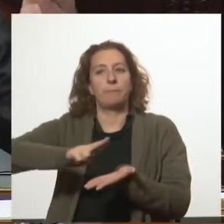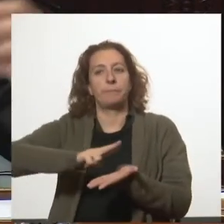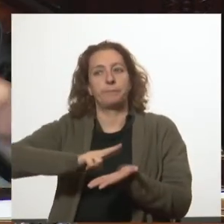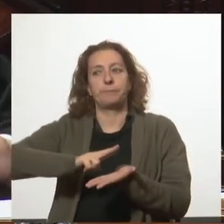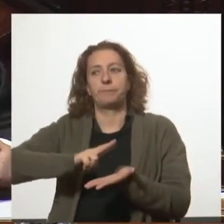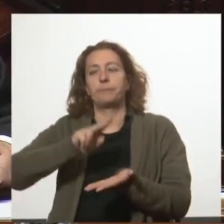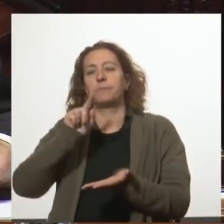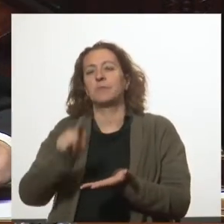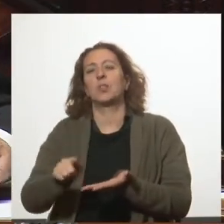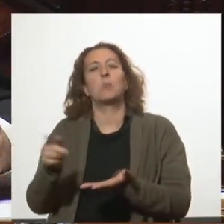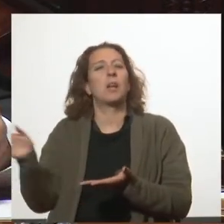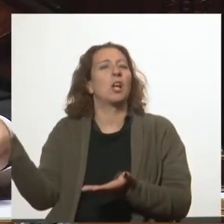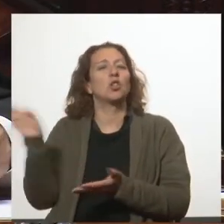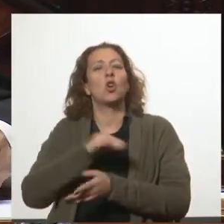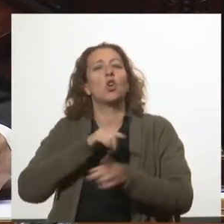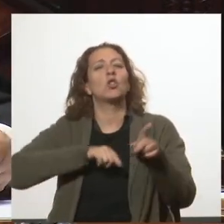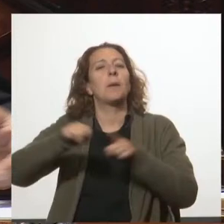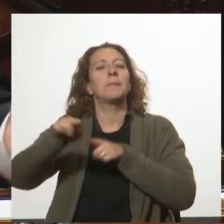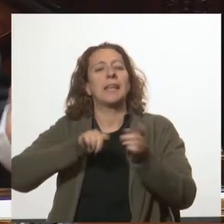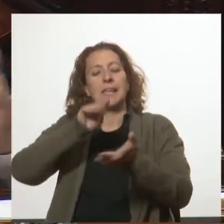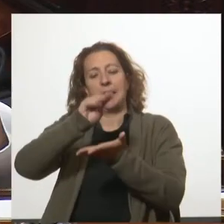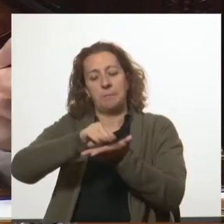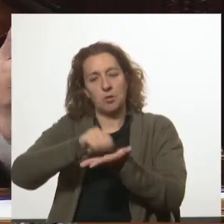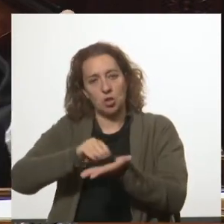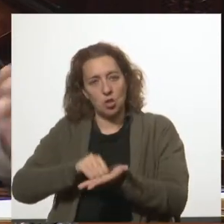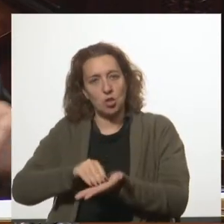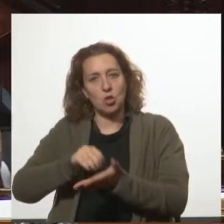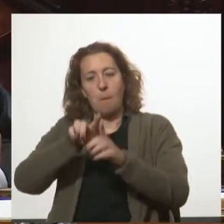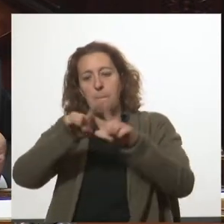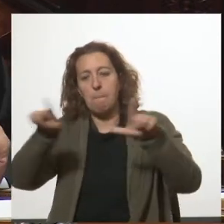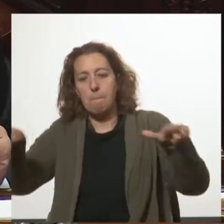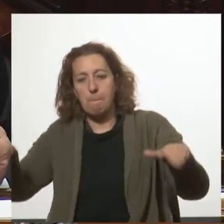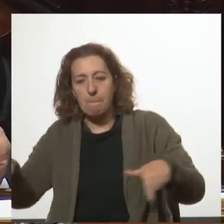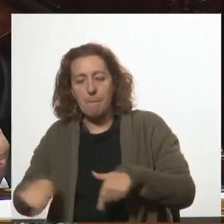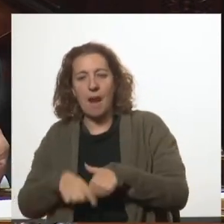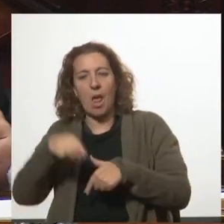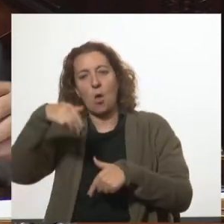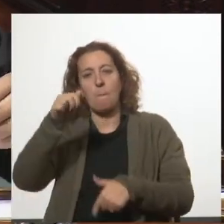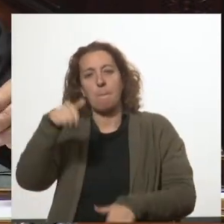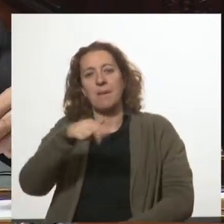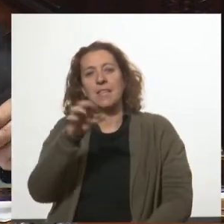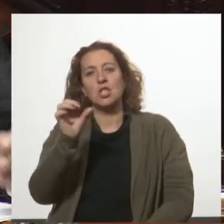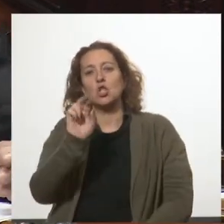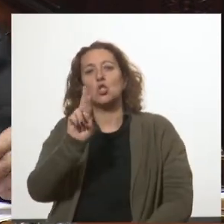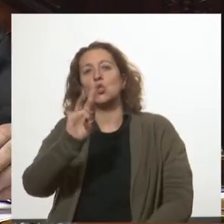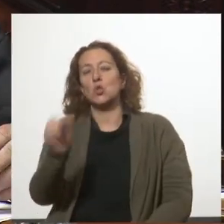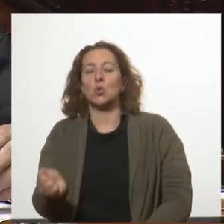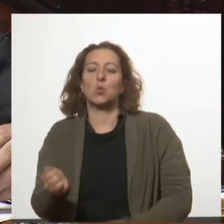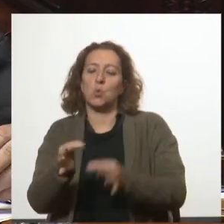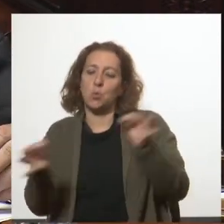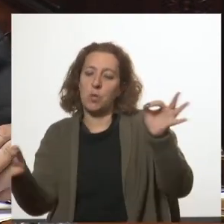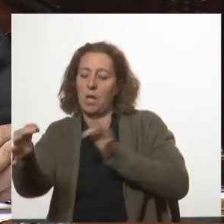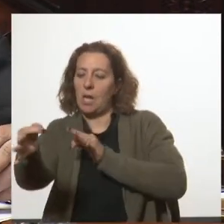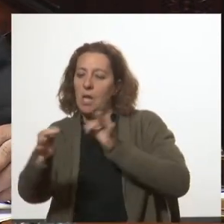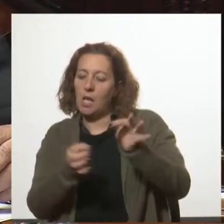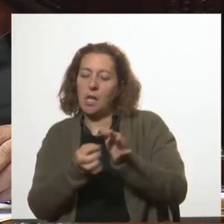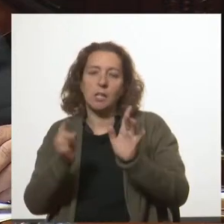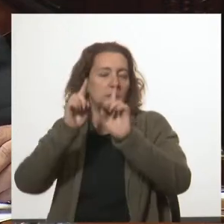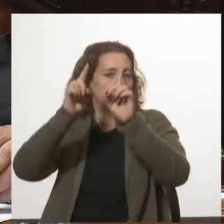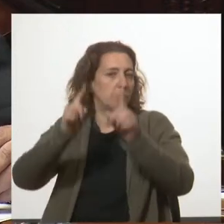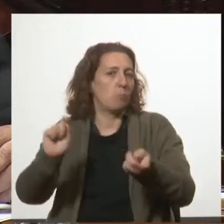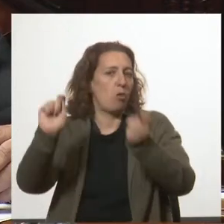esto para todo trámite de inscripción de planos de mensura y de modificación parcelaria de inmuebles